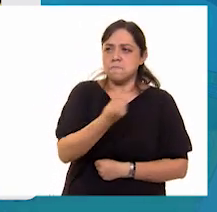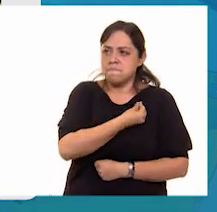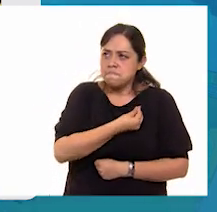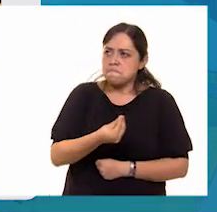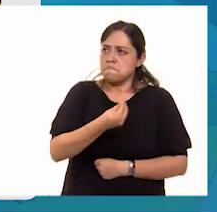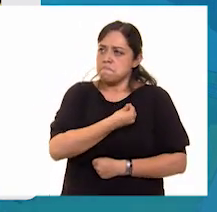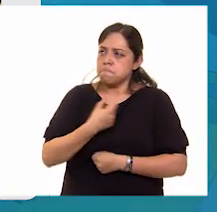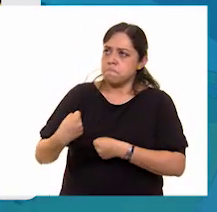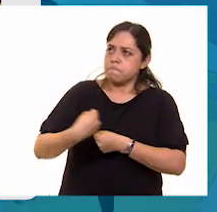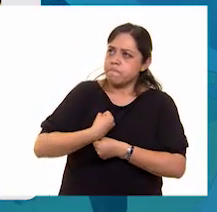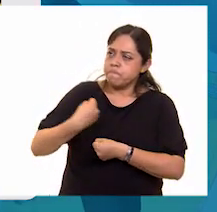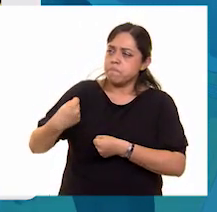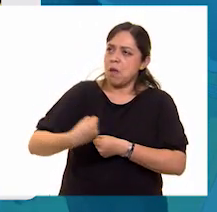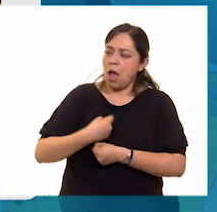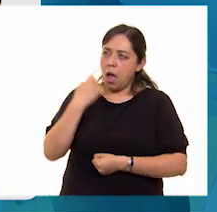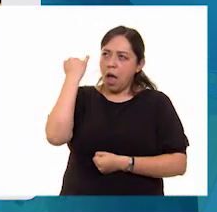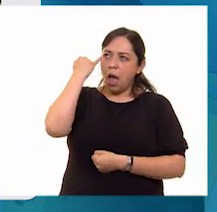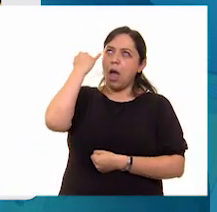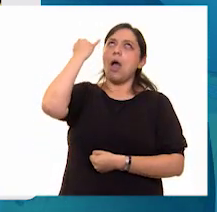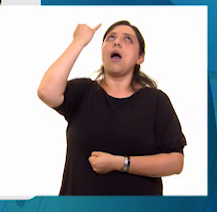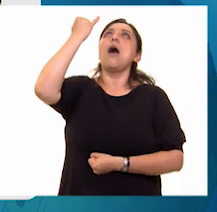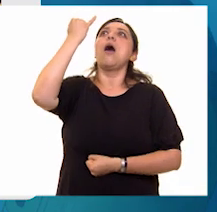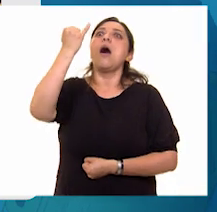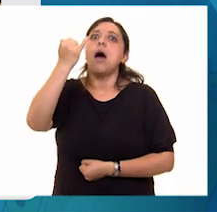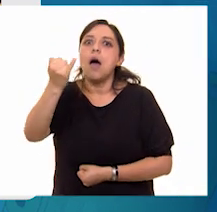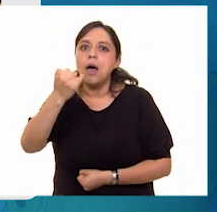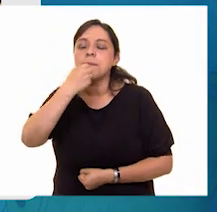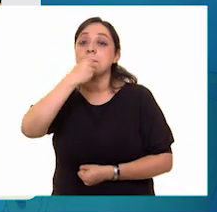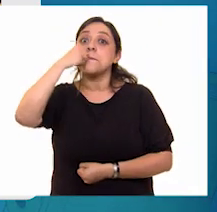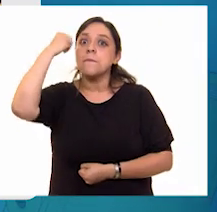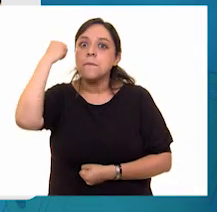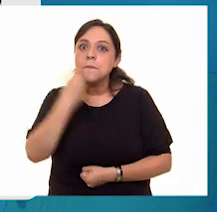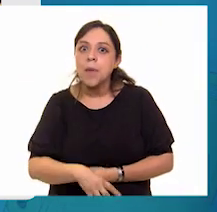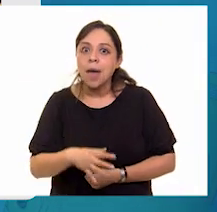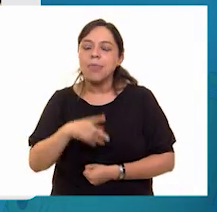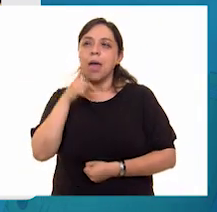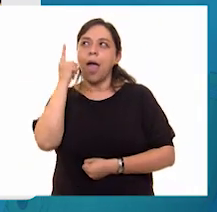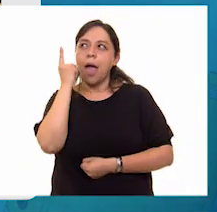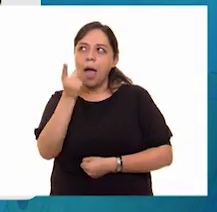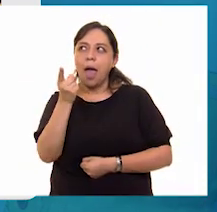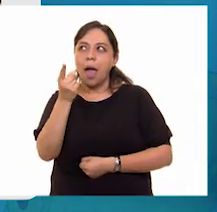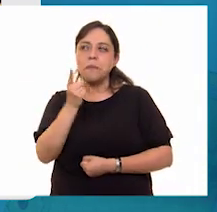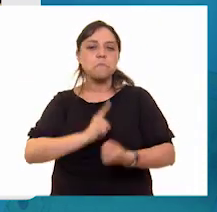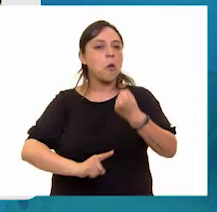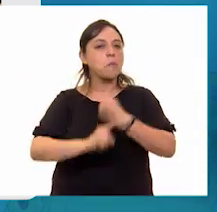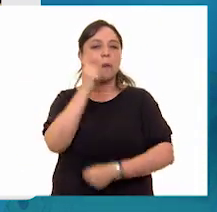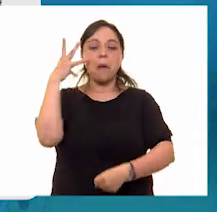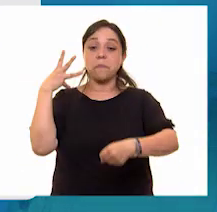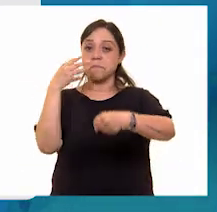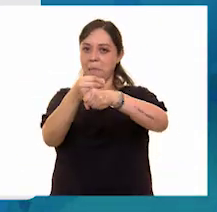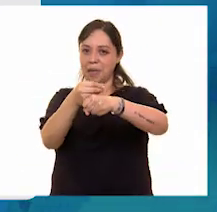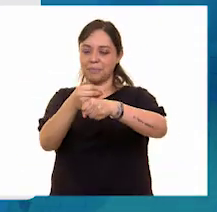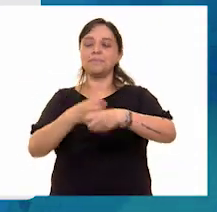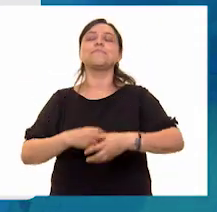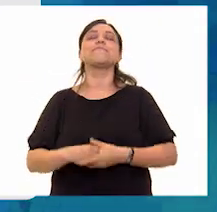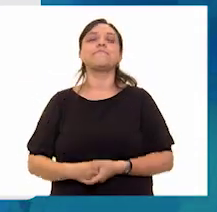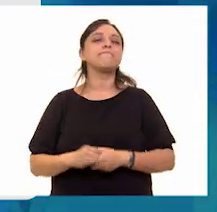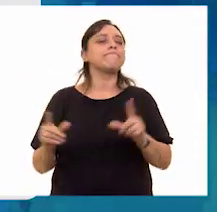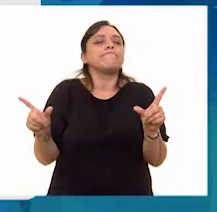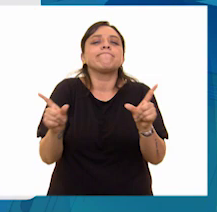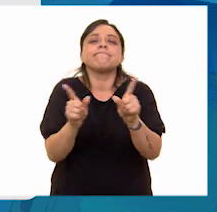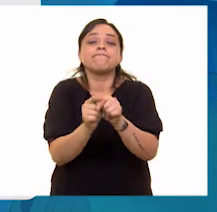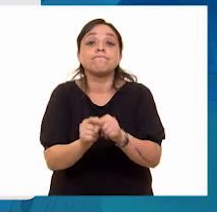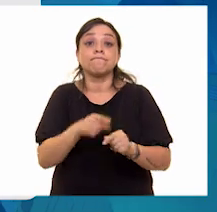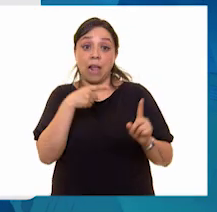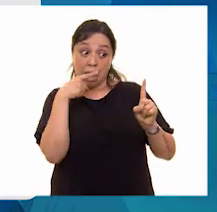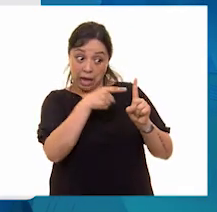señora hasta que se les ocurre una idea genial que resuelve todos sus problemas. Conclusión. Hay que